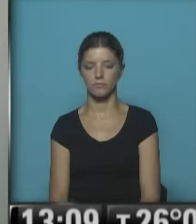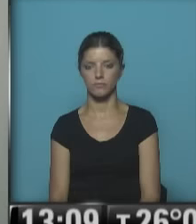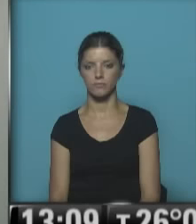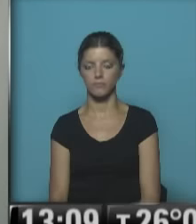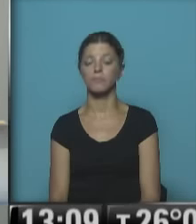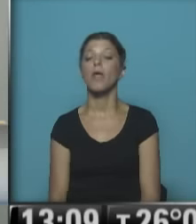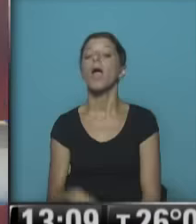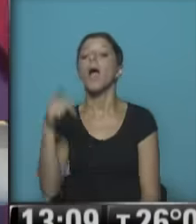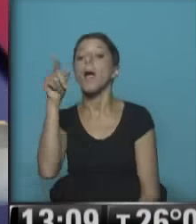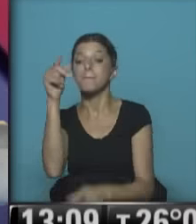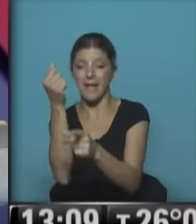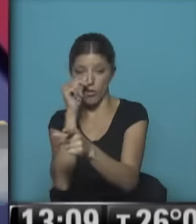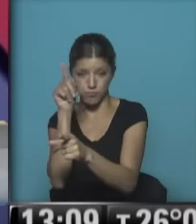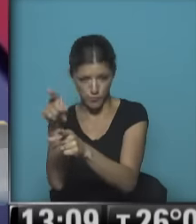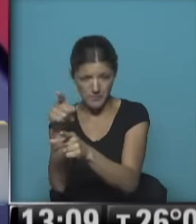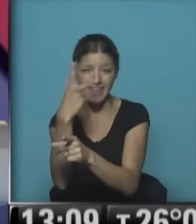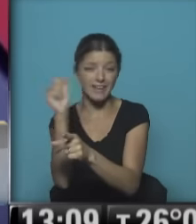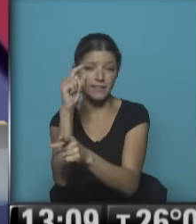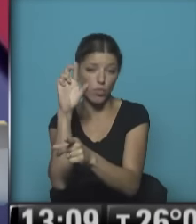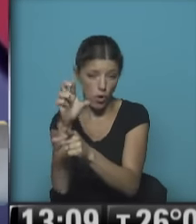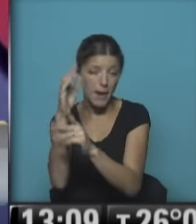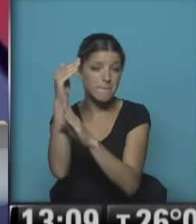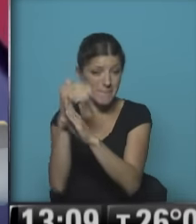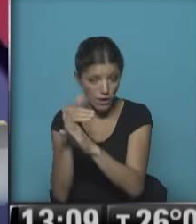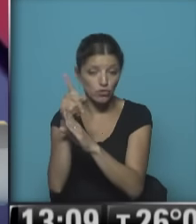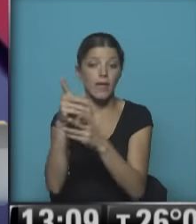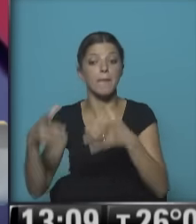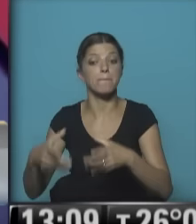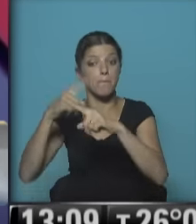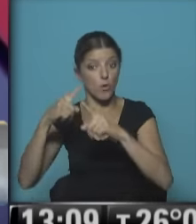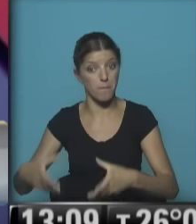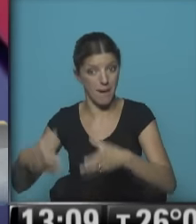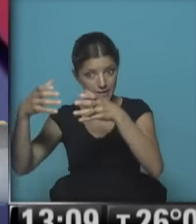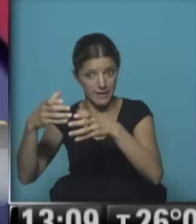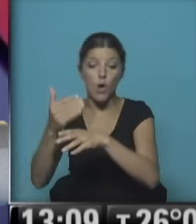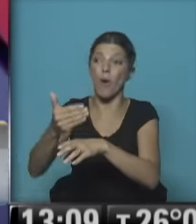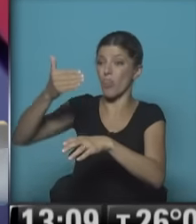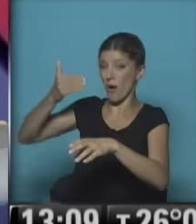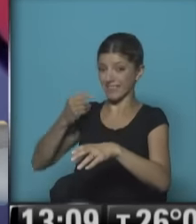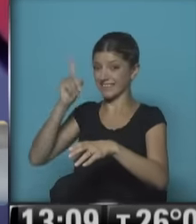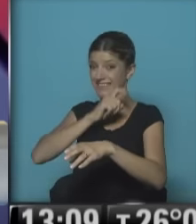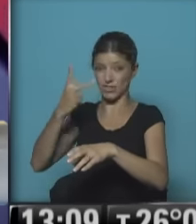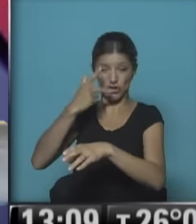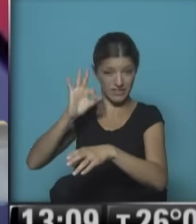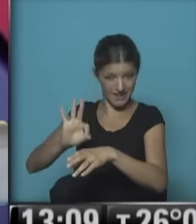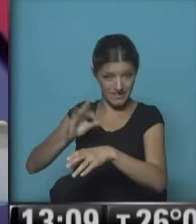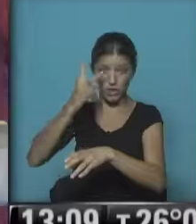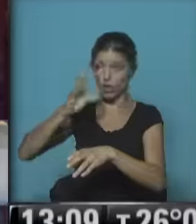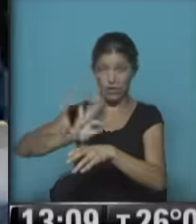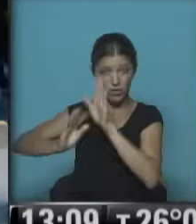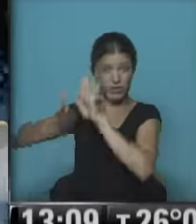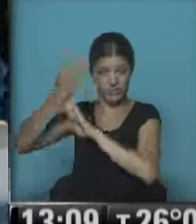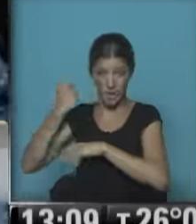Con el petróleo cotizando por debajo de los 30 dólares el barril, después de haber estado arriba de los 130 dólares hace menos de dos